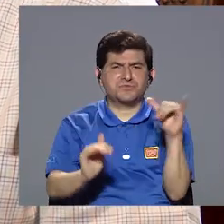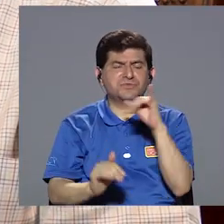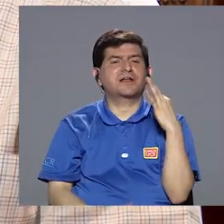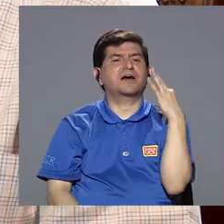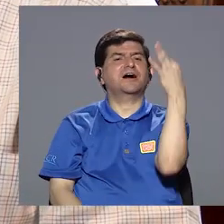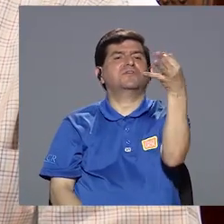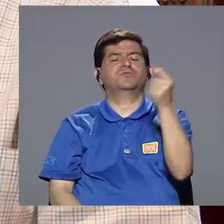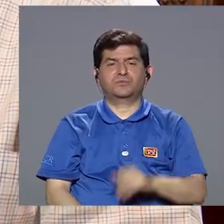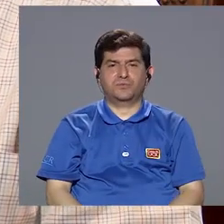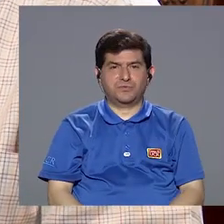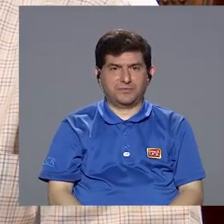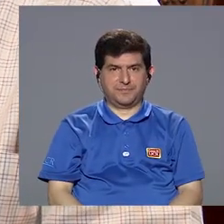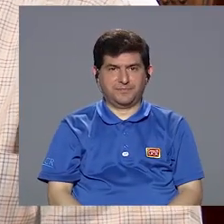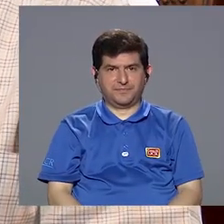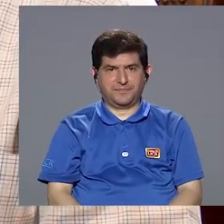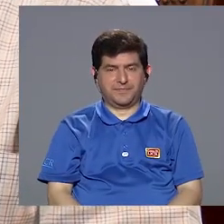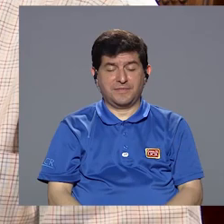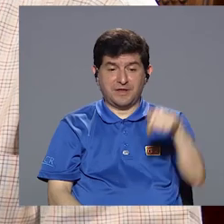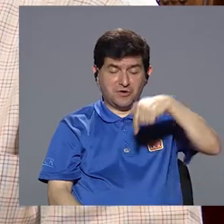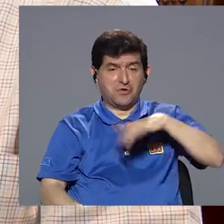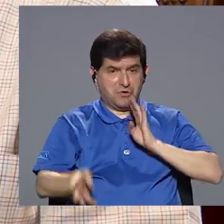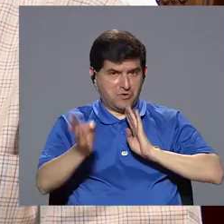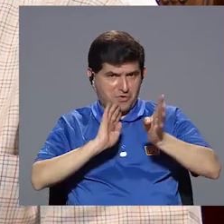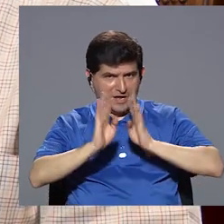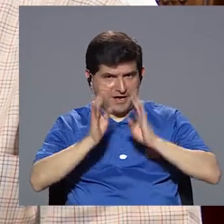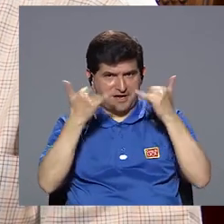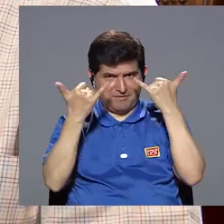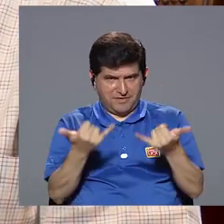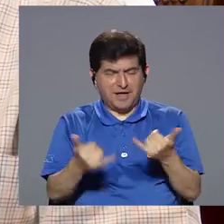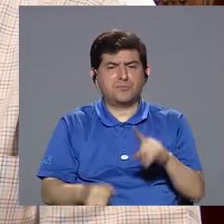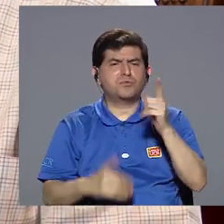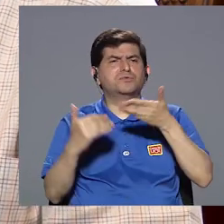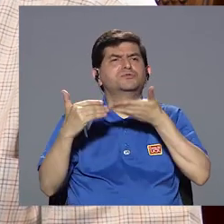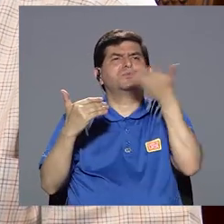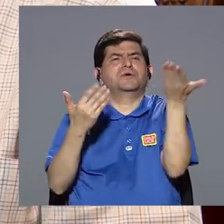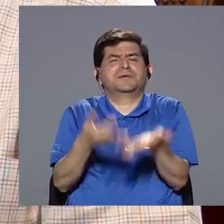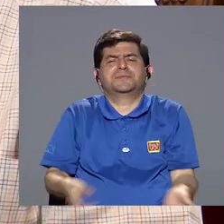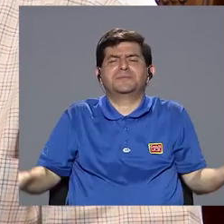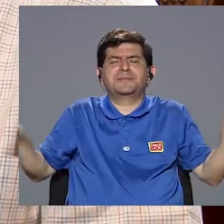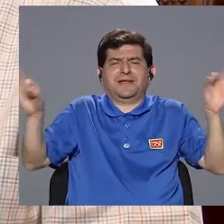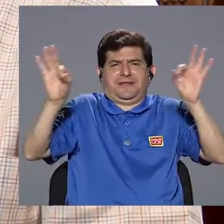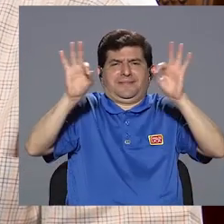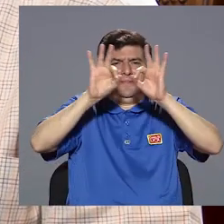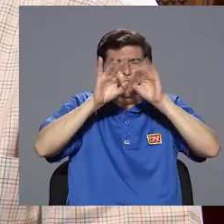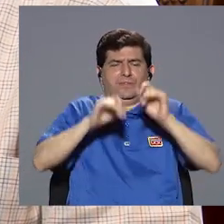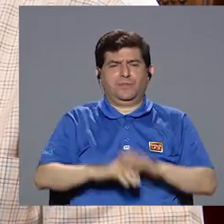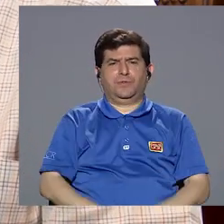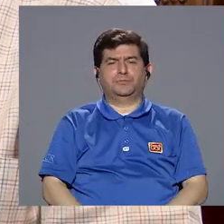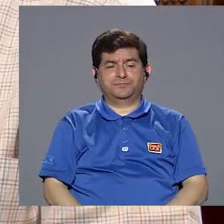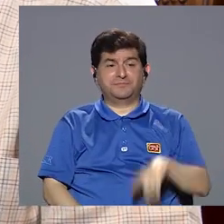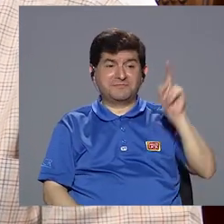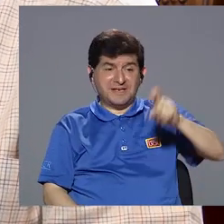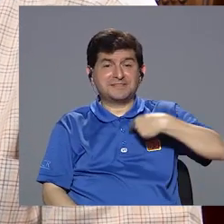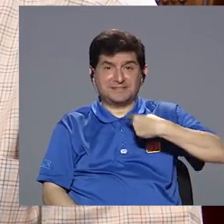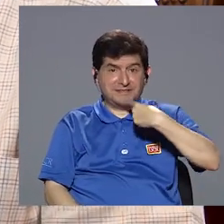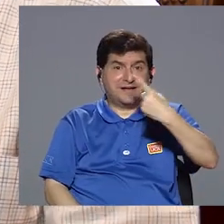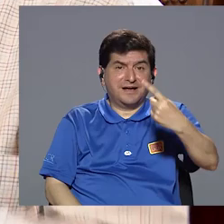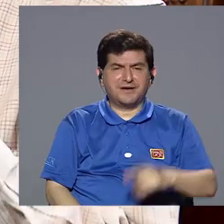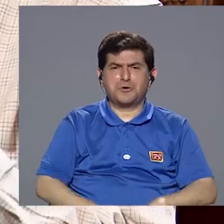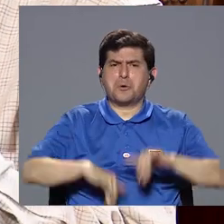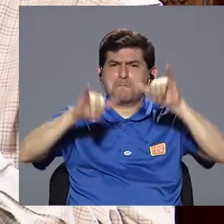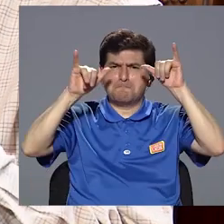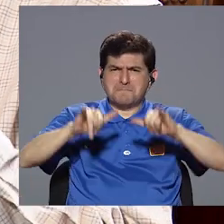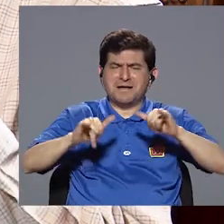pagando por el futuro ahora con esto que estamos conversando hay un elemento clave y esencial diría yo